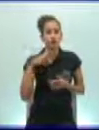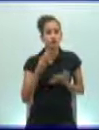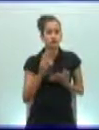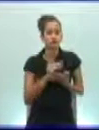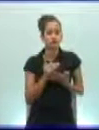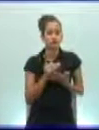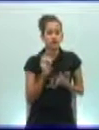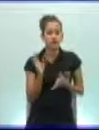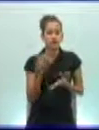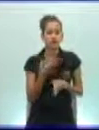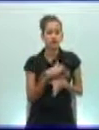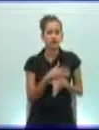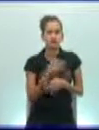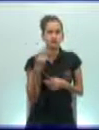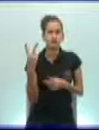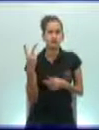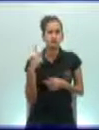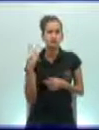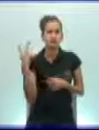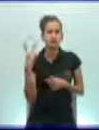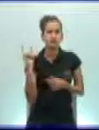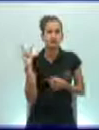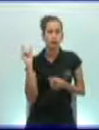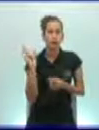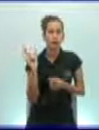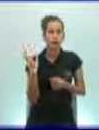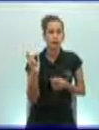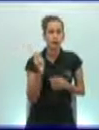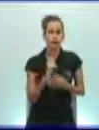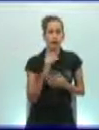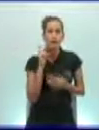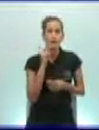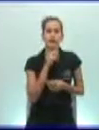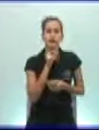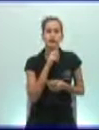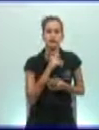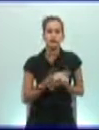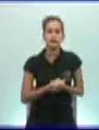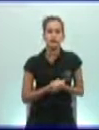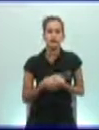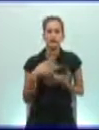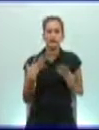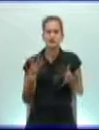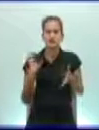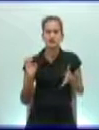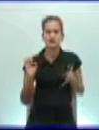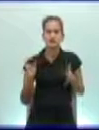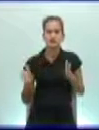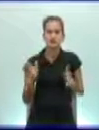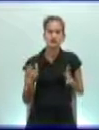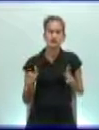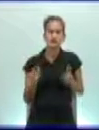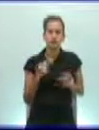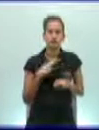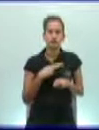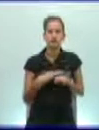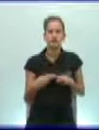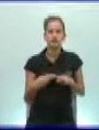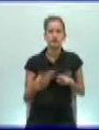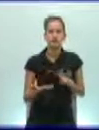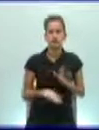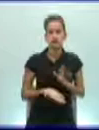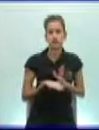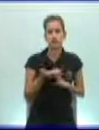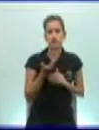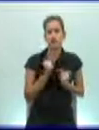los cimarrones y qué era el palenque? ¿En qué etapa de nuestra historia se desarrolla el texto leído?